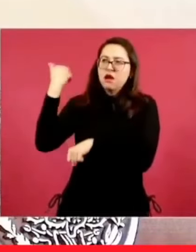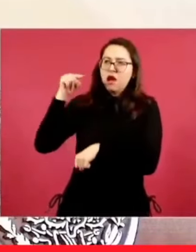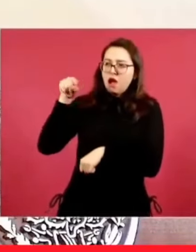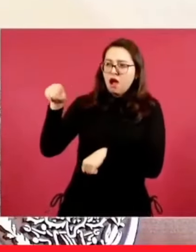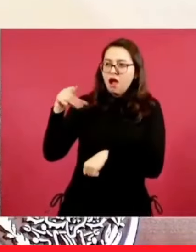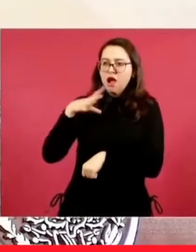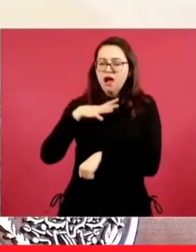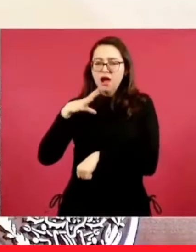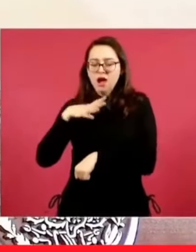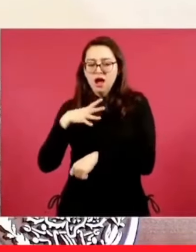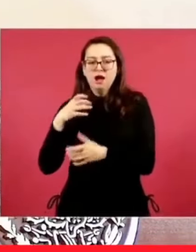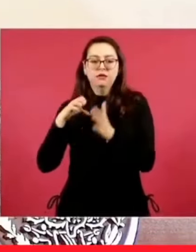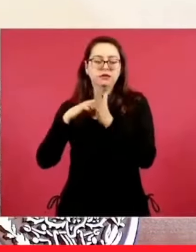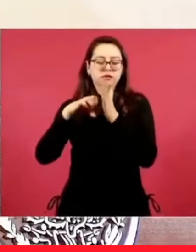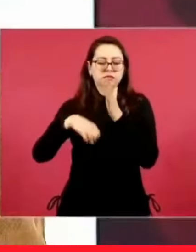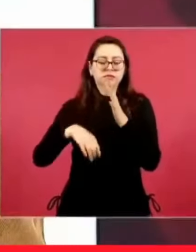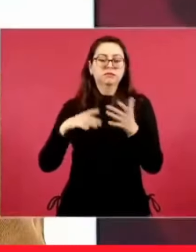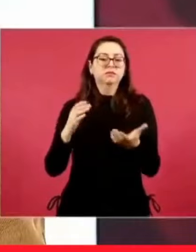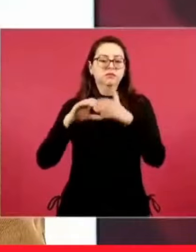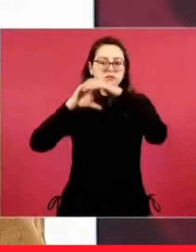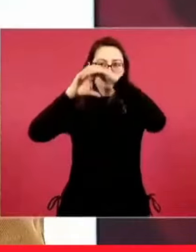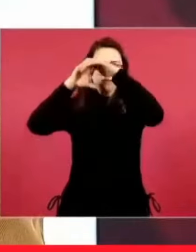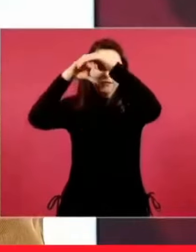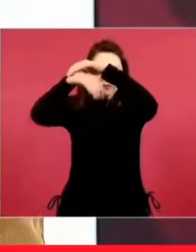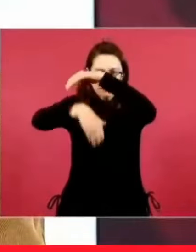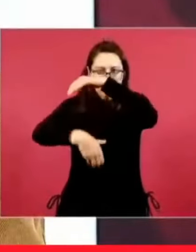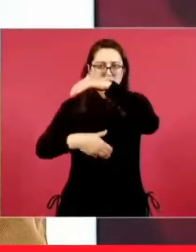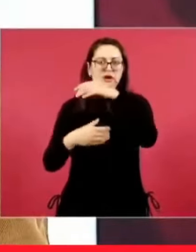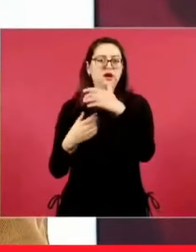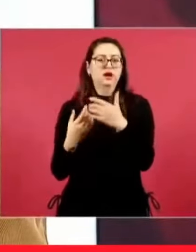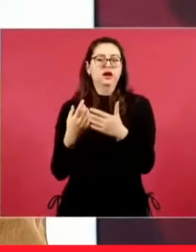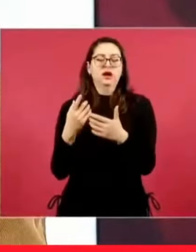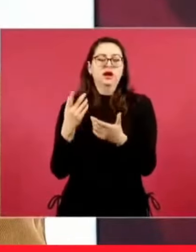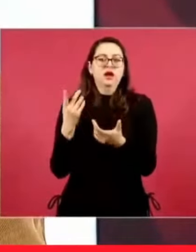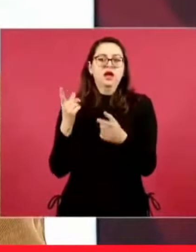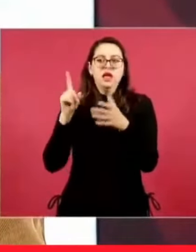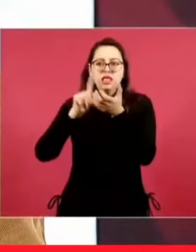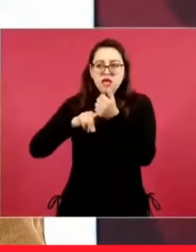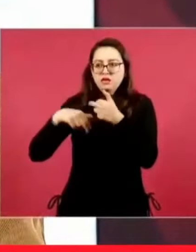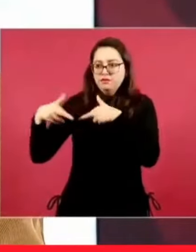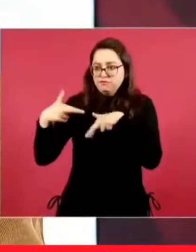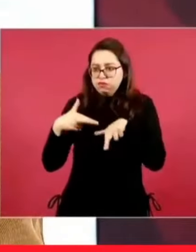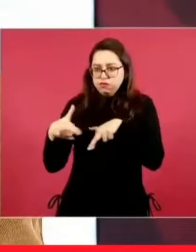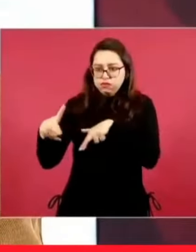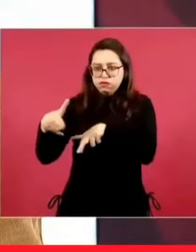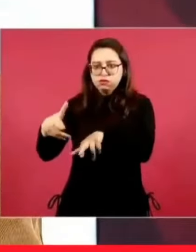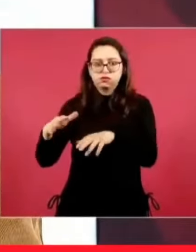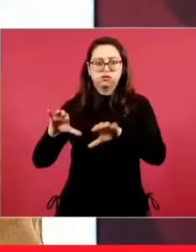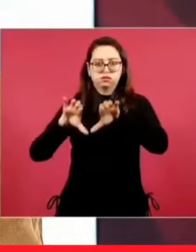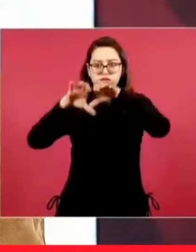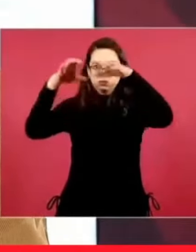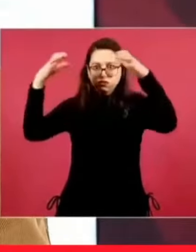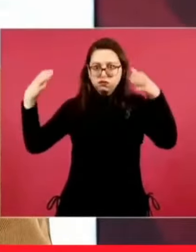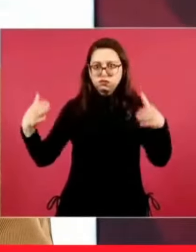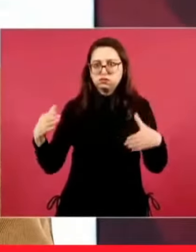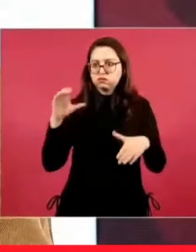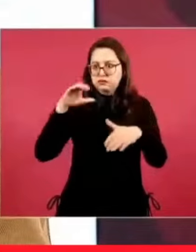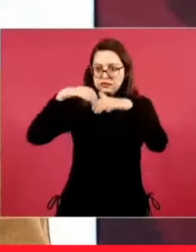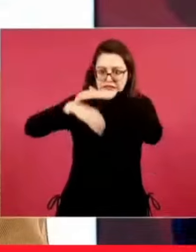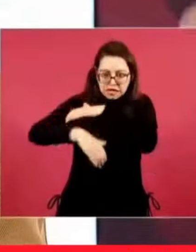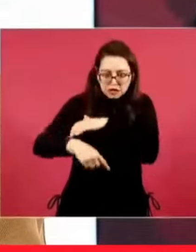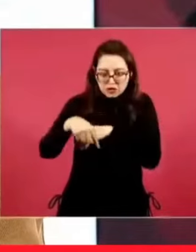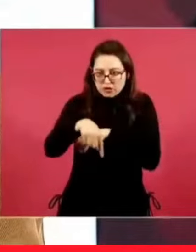a ríos subterráneos, grutas, cavernas, oquedades y también a cenotes, que